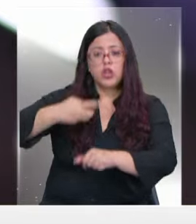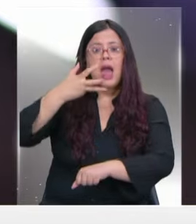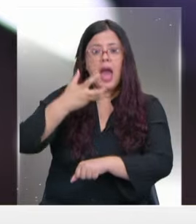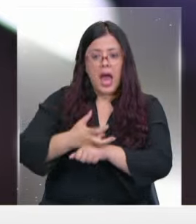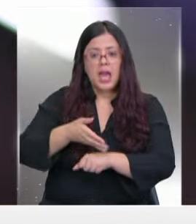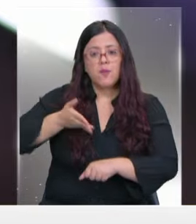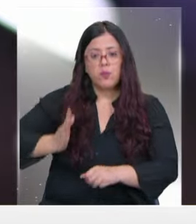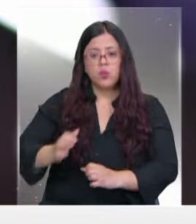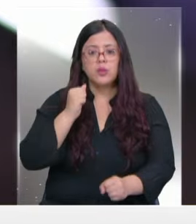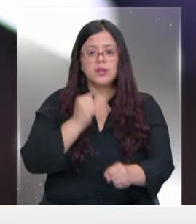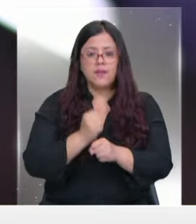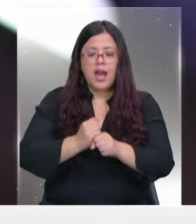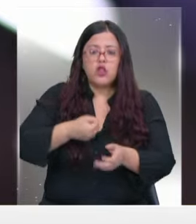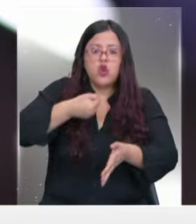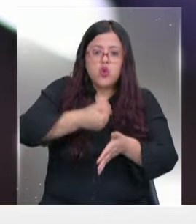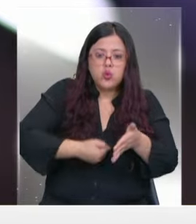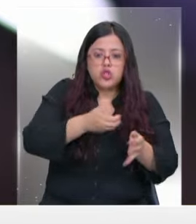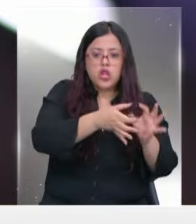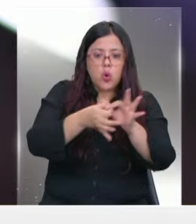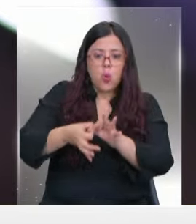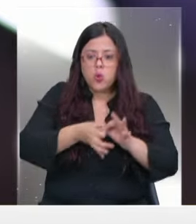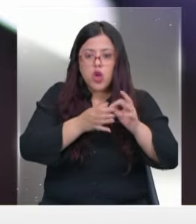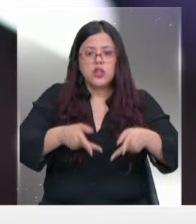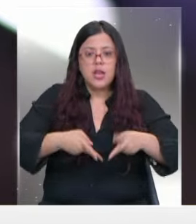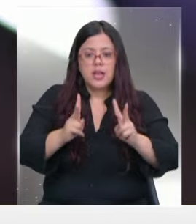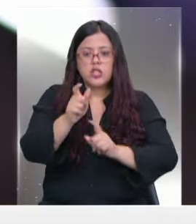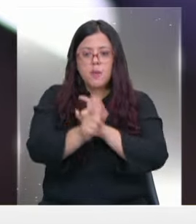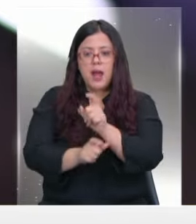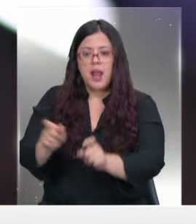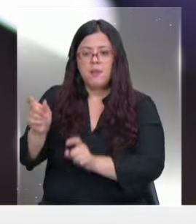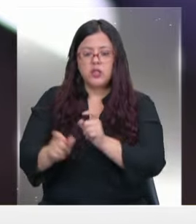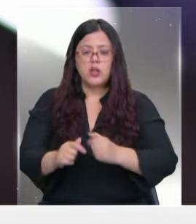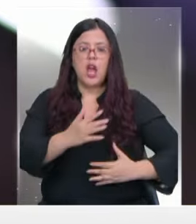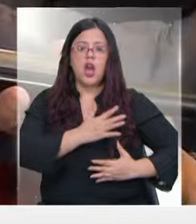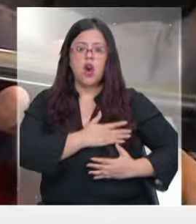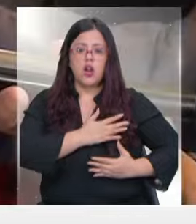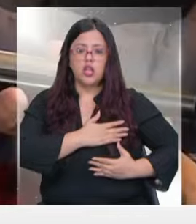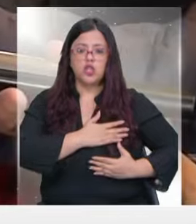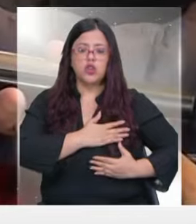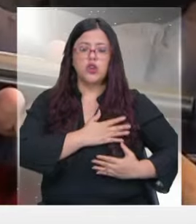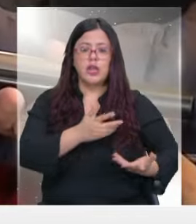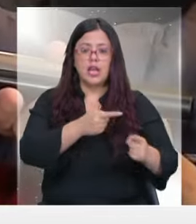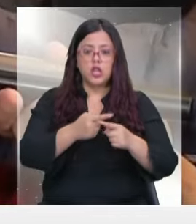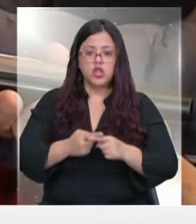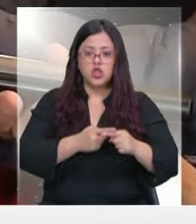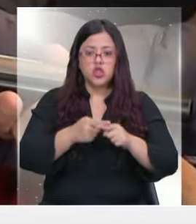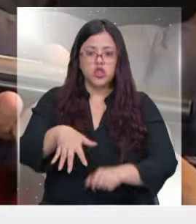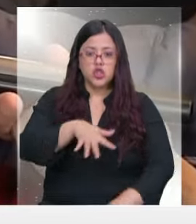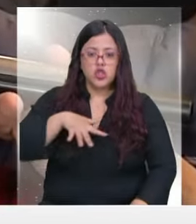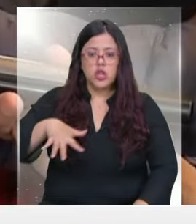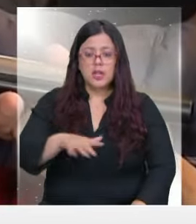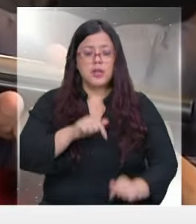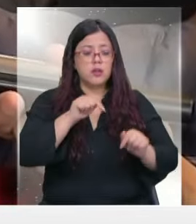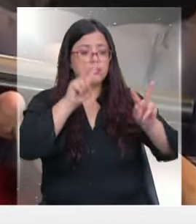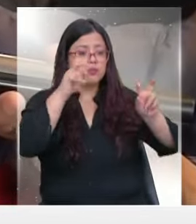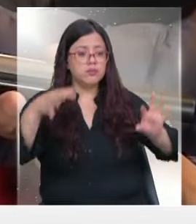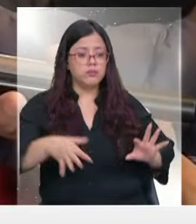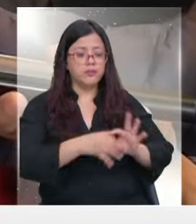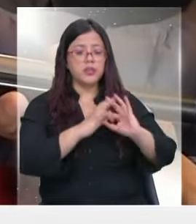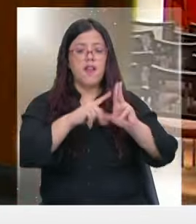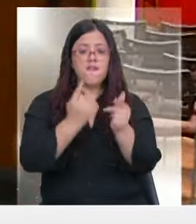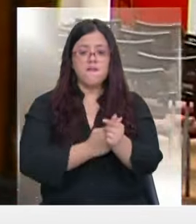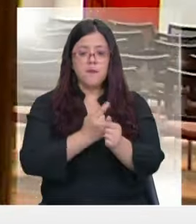seguiremos trabajando y luchando juntos por más derechos para nuestra gente. Corazón socialista. Más allá de este vínculo político